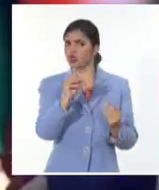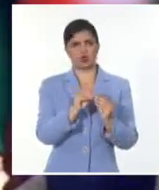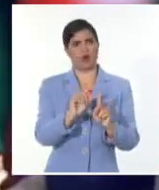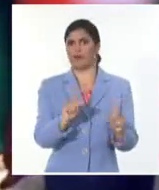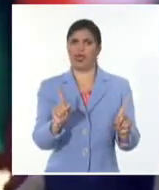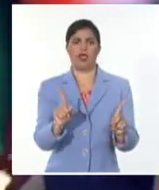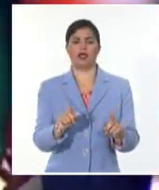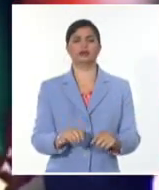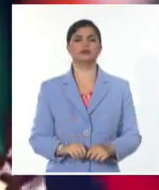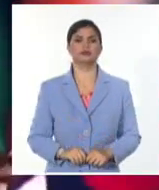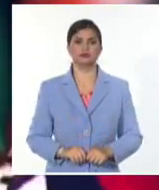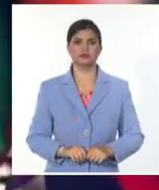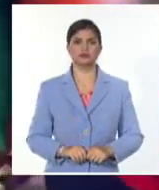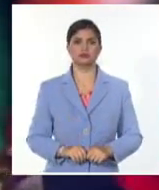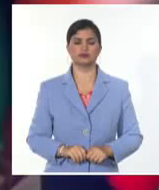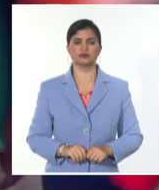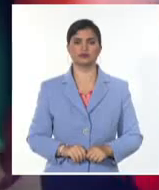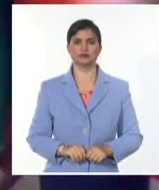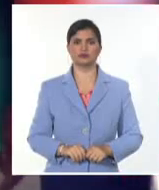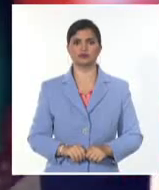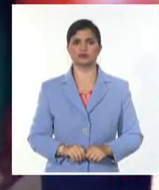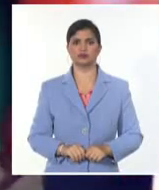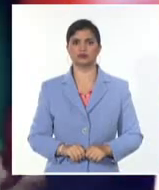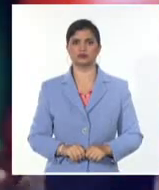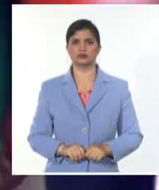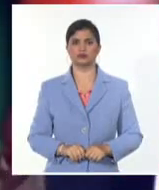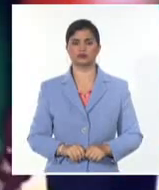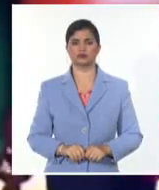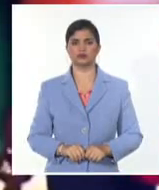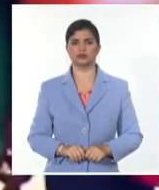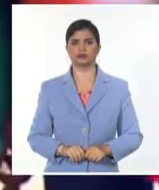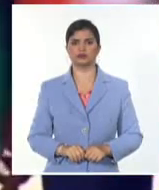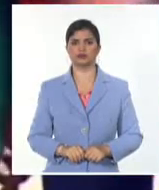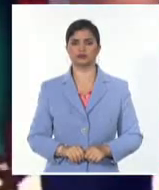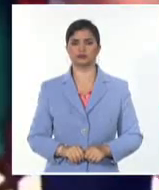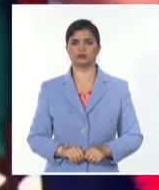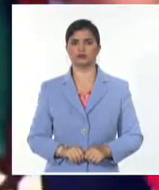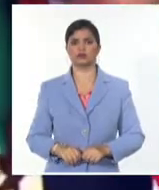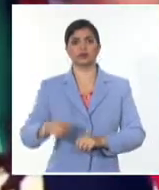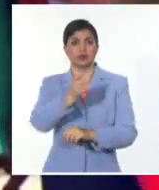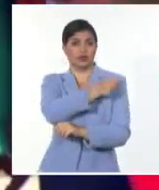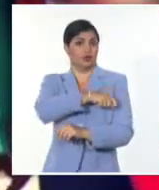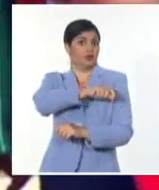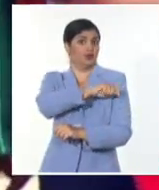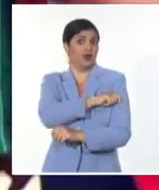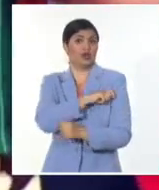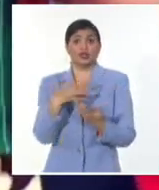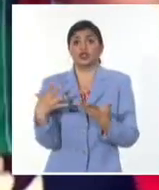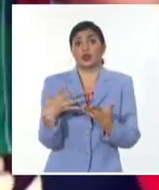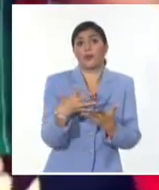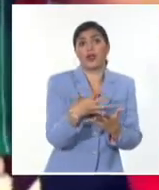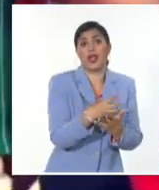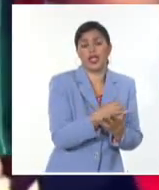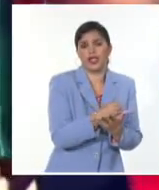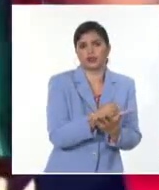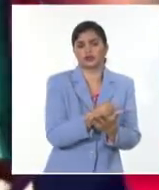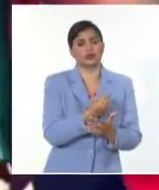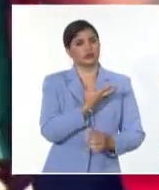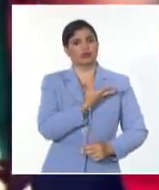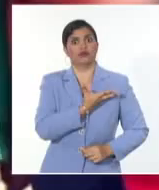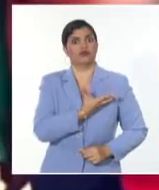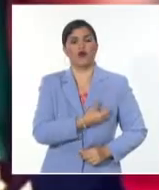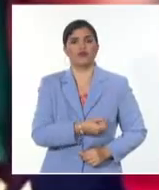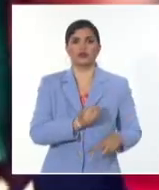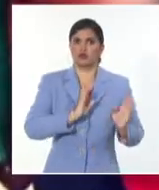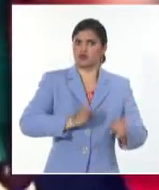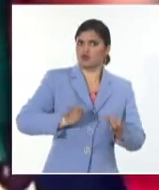las épocas del genocidio, del exterminio de un pueblo entero ante nuestros ojos, ante